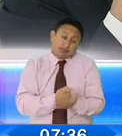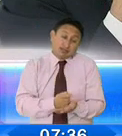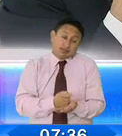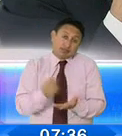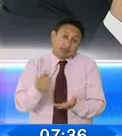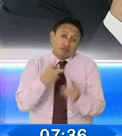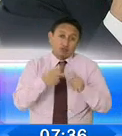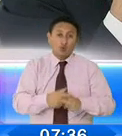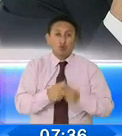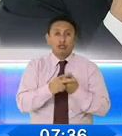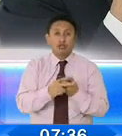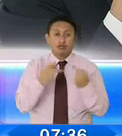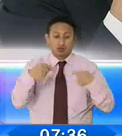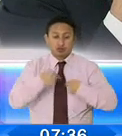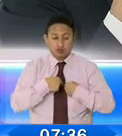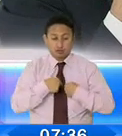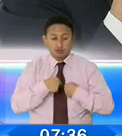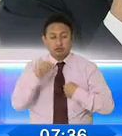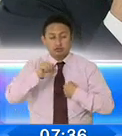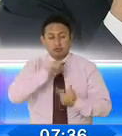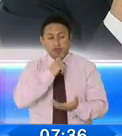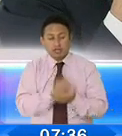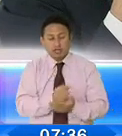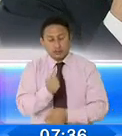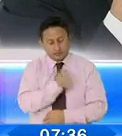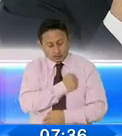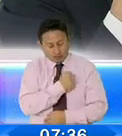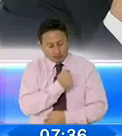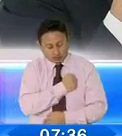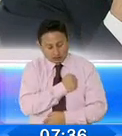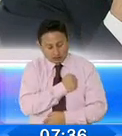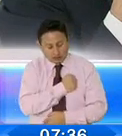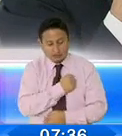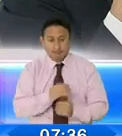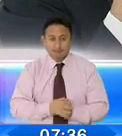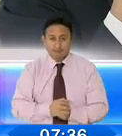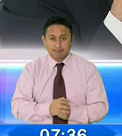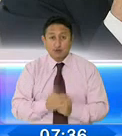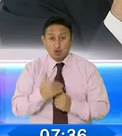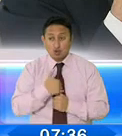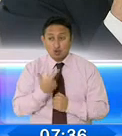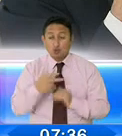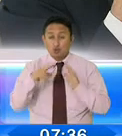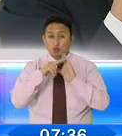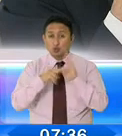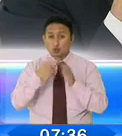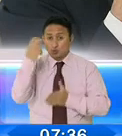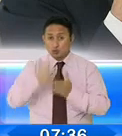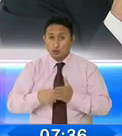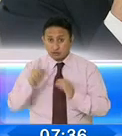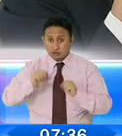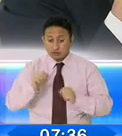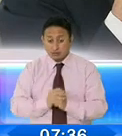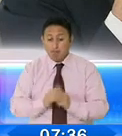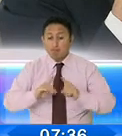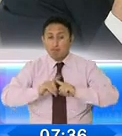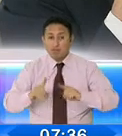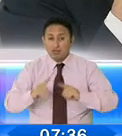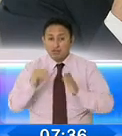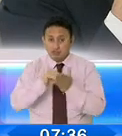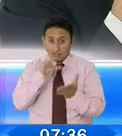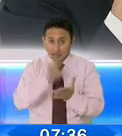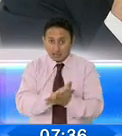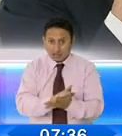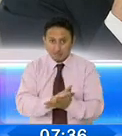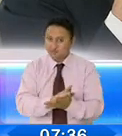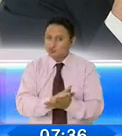hacer nosotros nuestra mea culpa, porque muchas veces tenemos este tipo de medidas sancionatorias y no la hemos